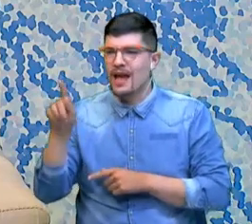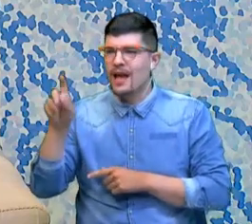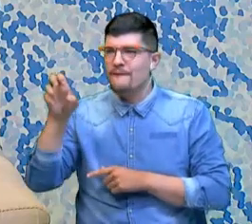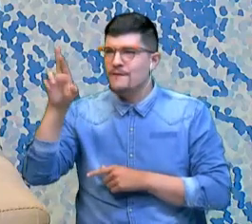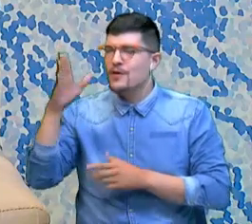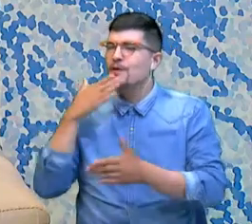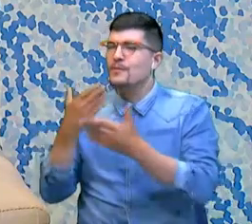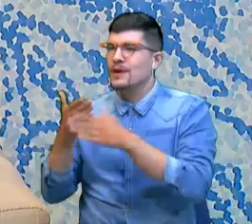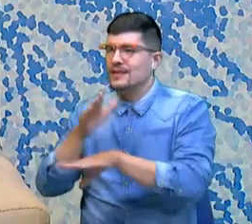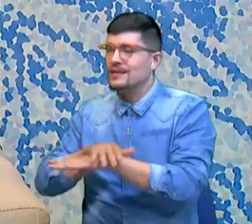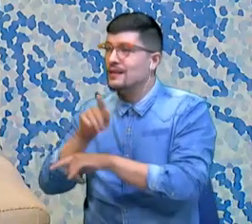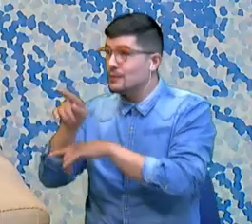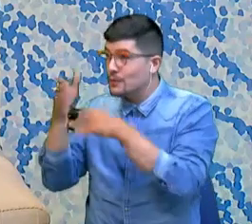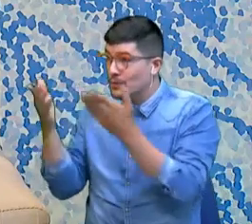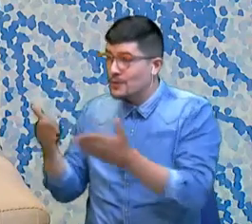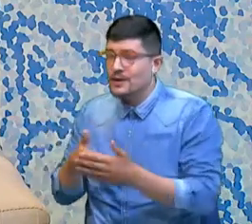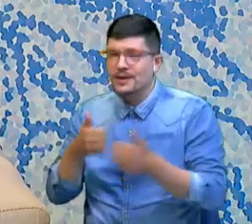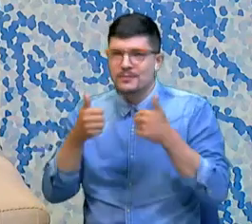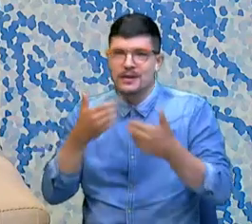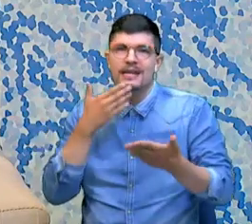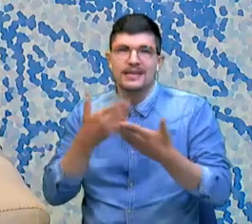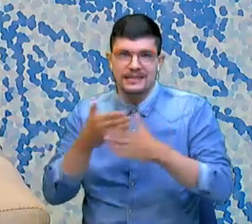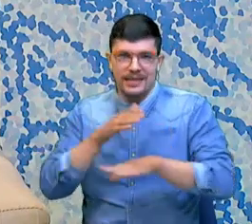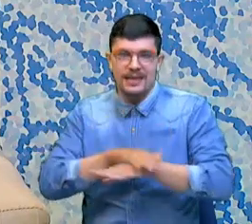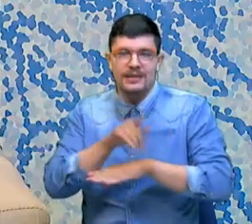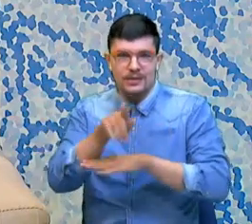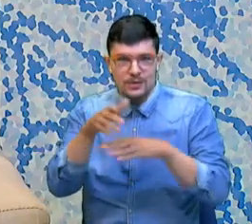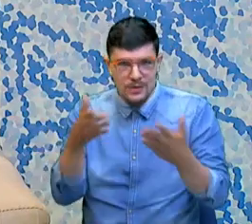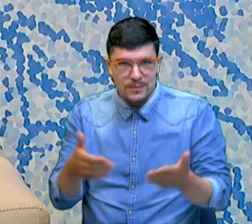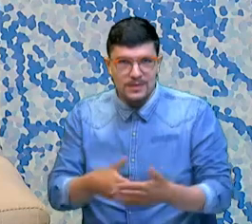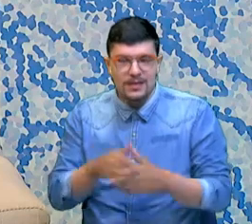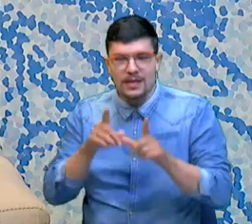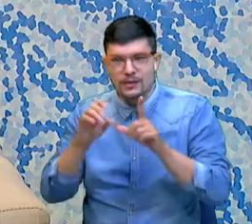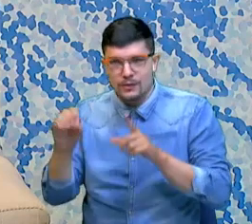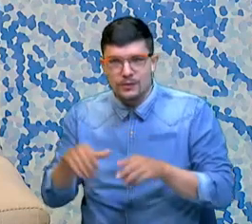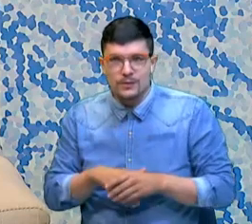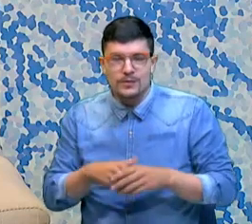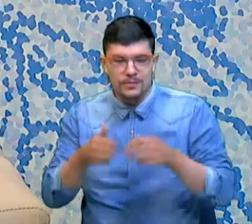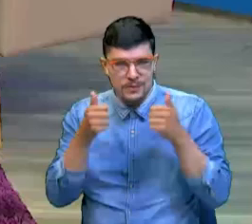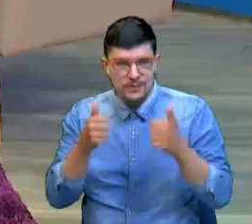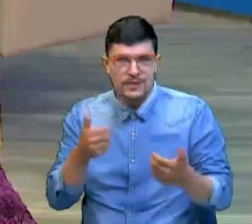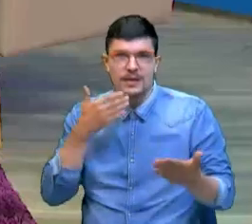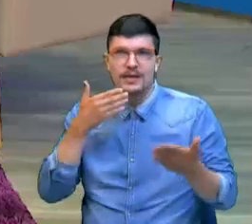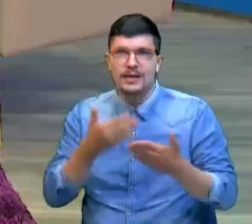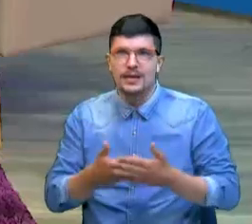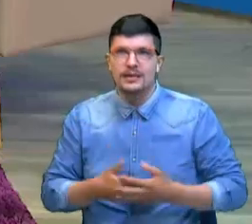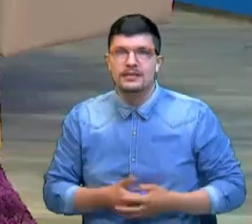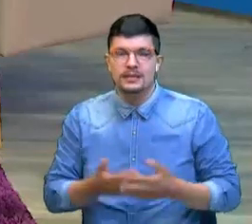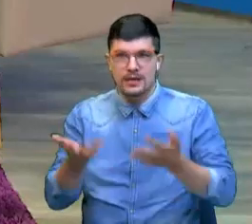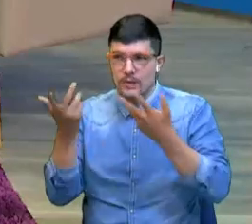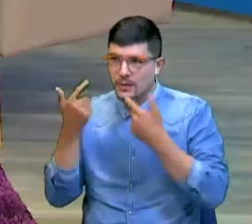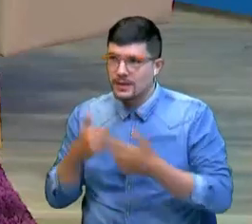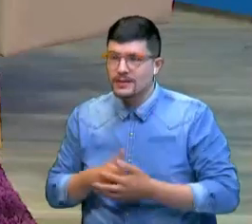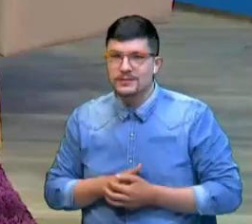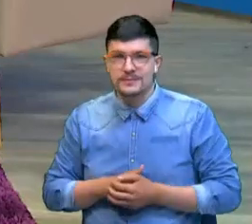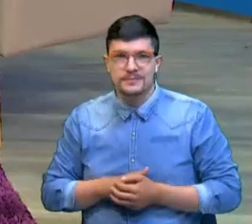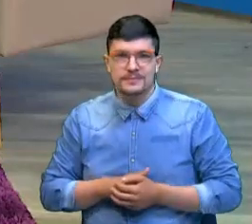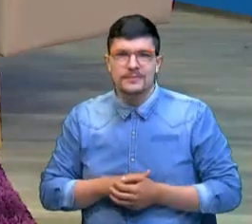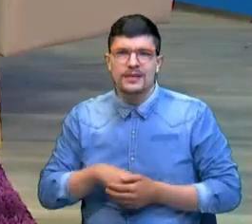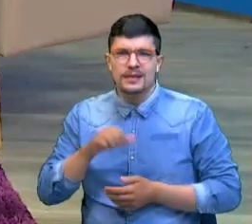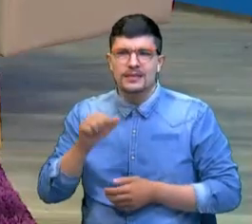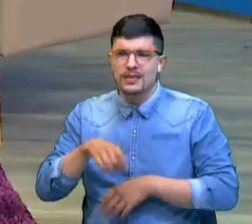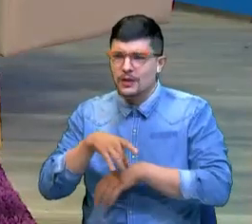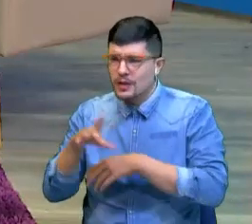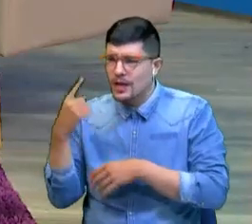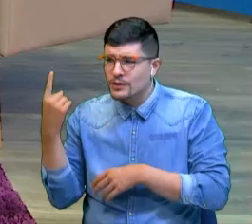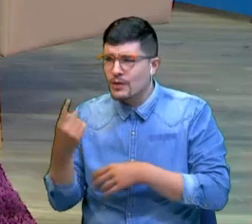¿cómo está? Buenas tardes. Buenas tardes, doctora. ¿Cómo está usted y el doctor? Muy bien, doña Flor, cuéntenos. Los dejaron